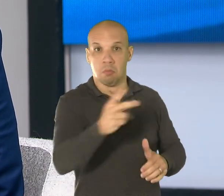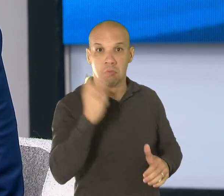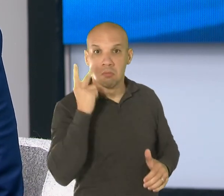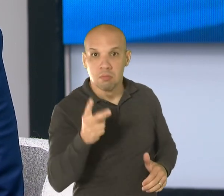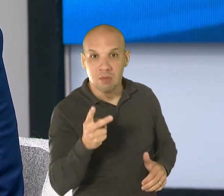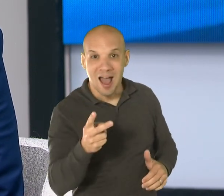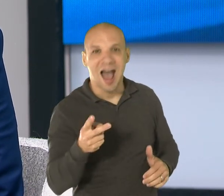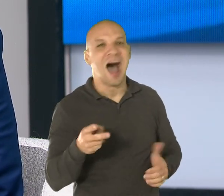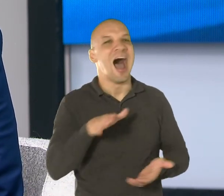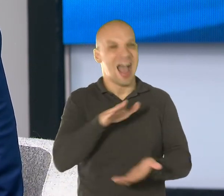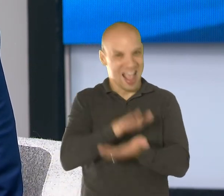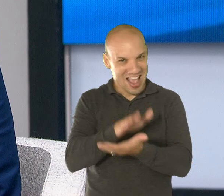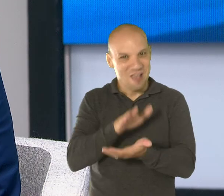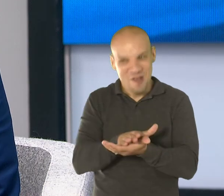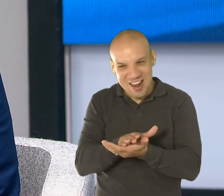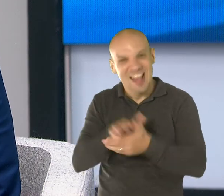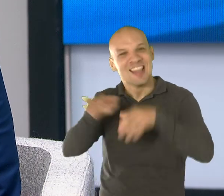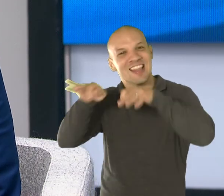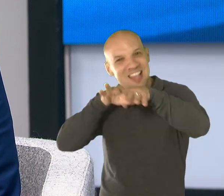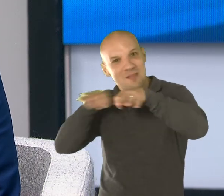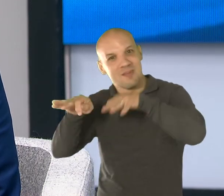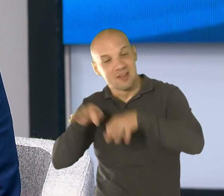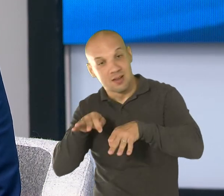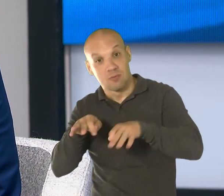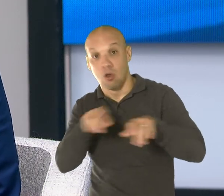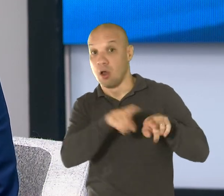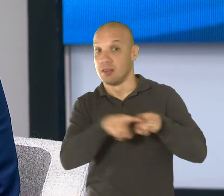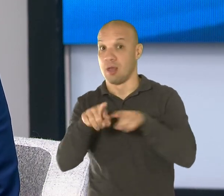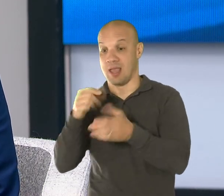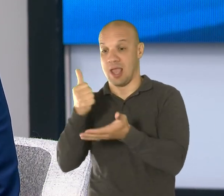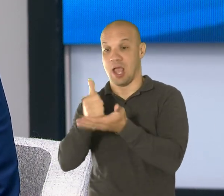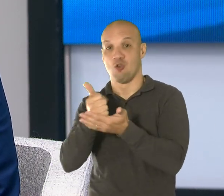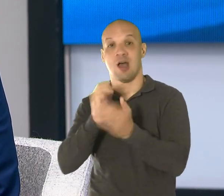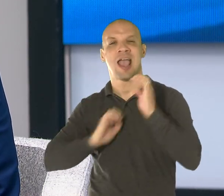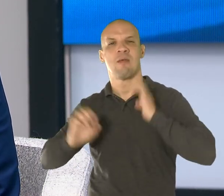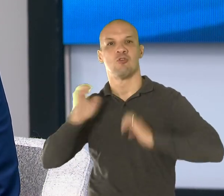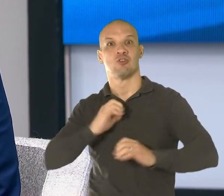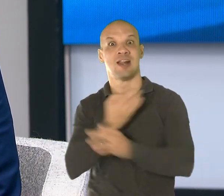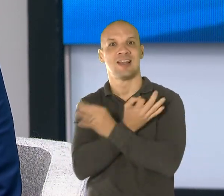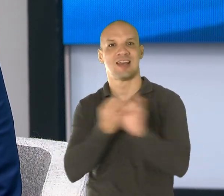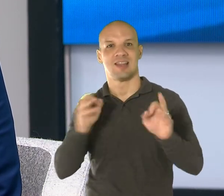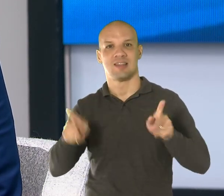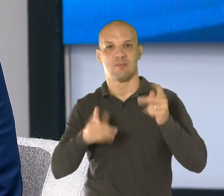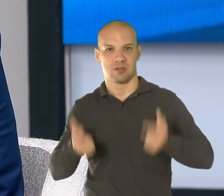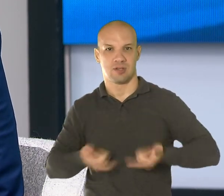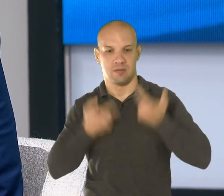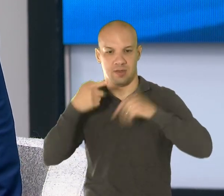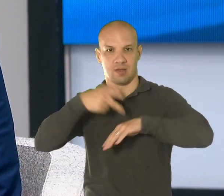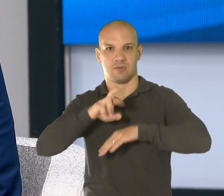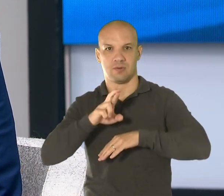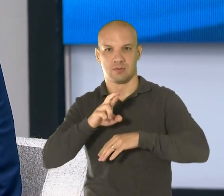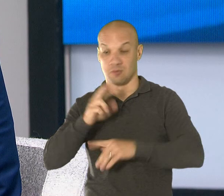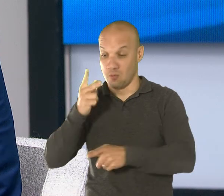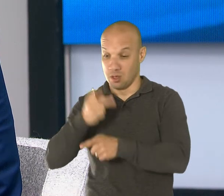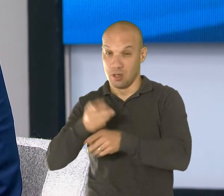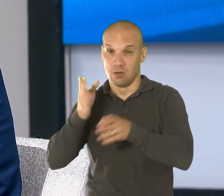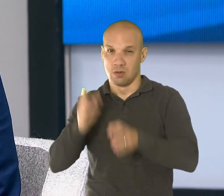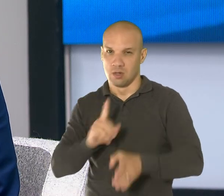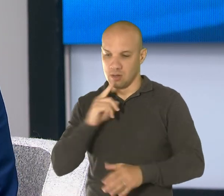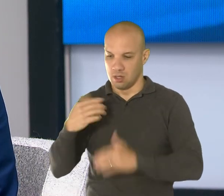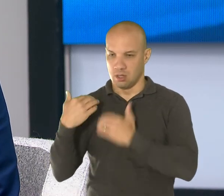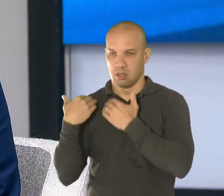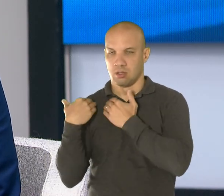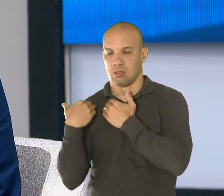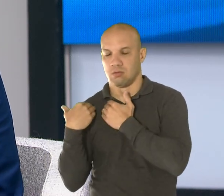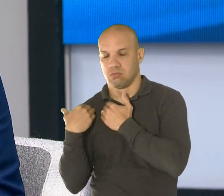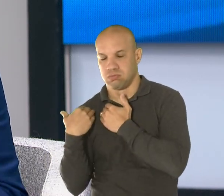conocimiento, también le coordinamos ayuda emocional gratis a los residentes en Puerto Rico, porque nuestros cuidadores se sobrecargan y le da ese